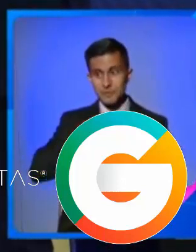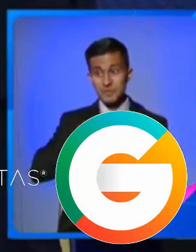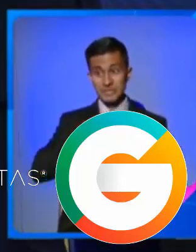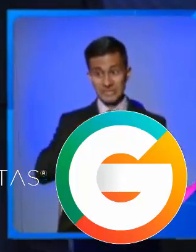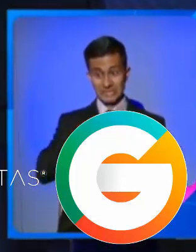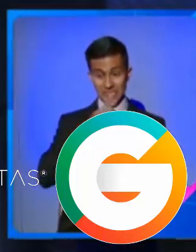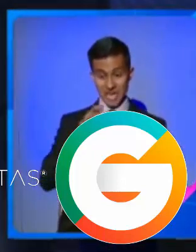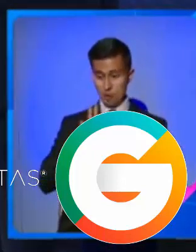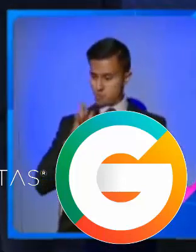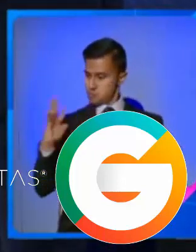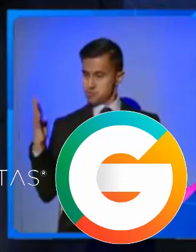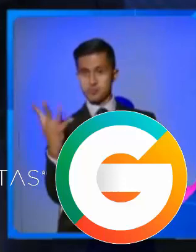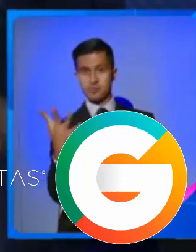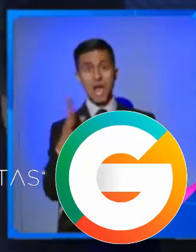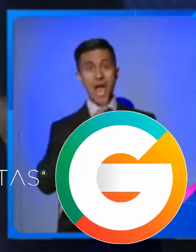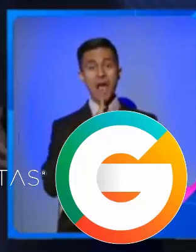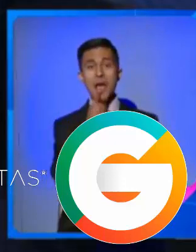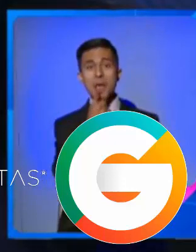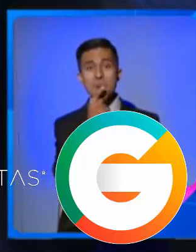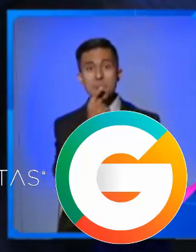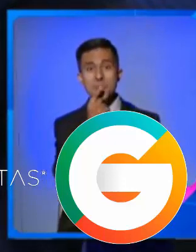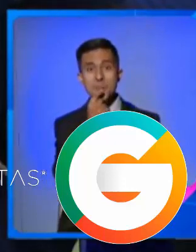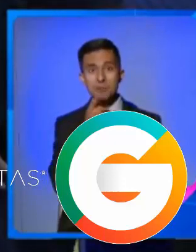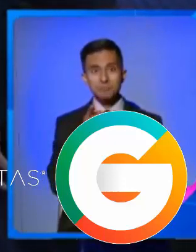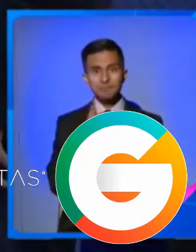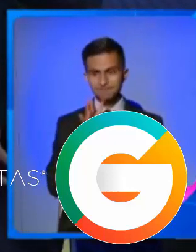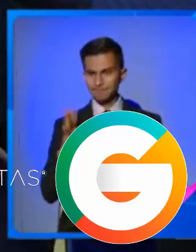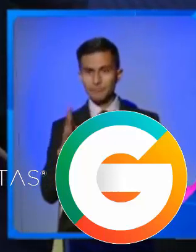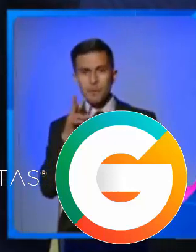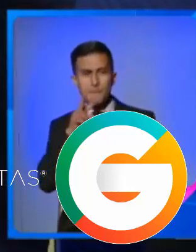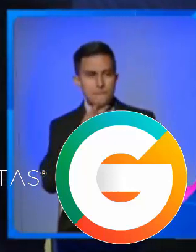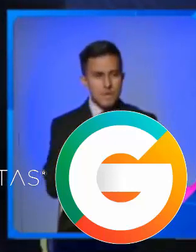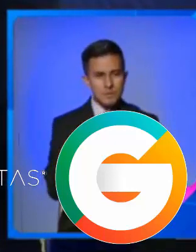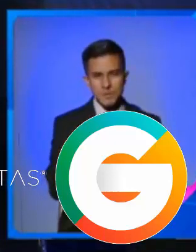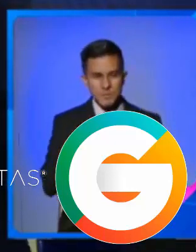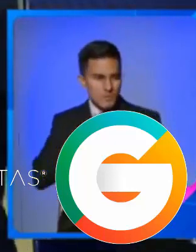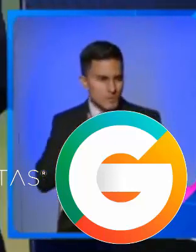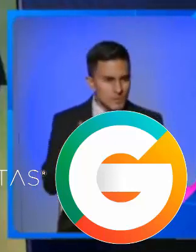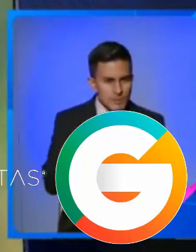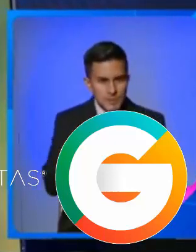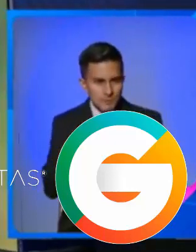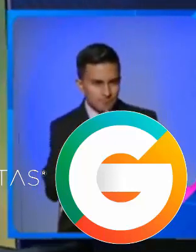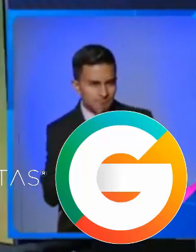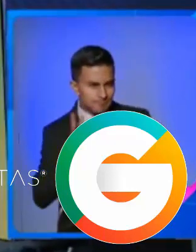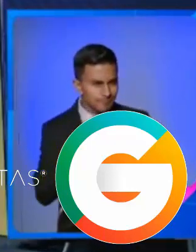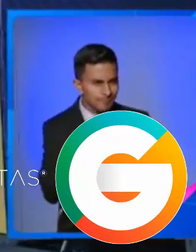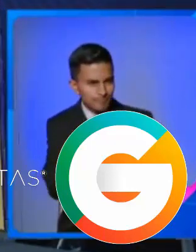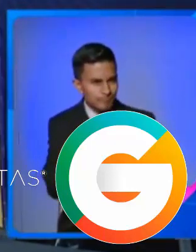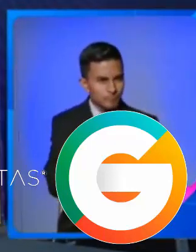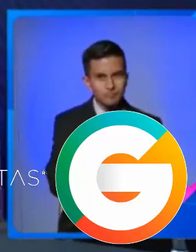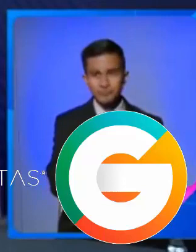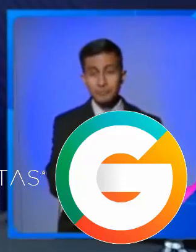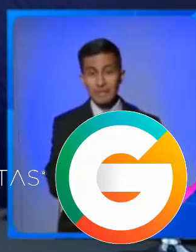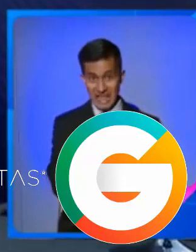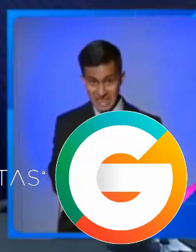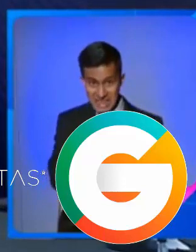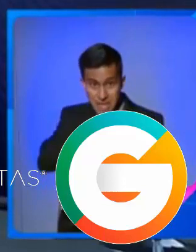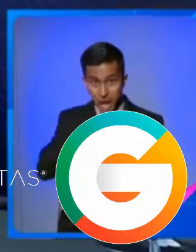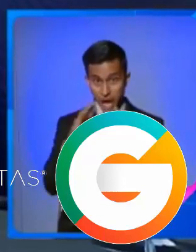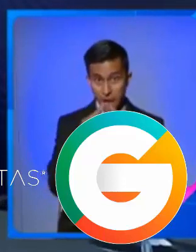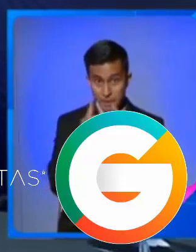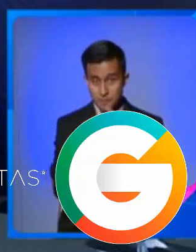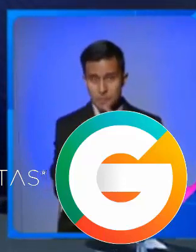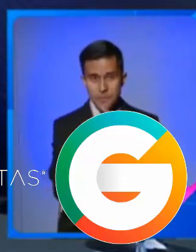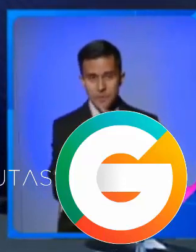unidad de antisecuestros de la fiscalía. Están localizándose alrededor de la casa, mientras al interior los